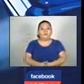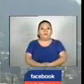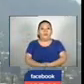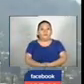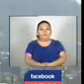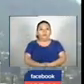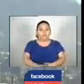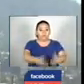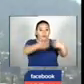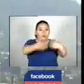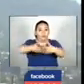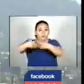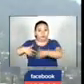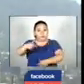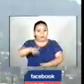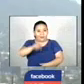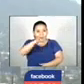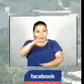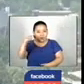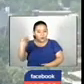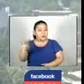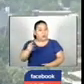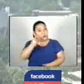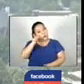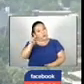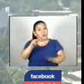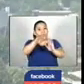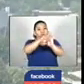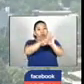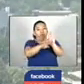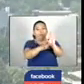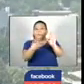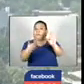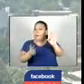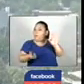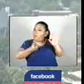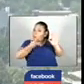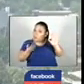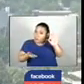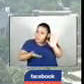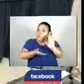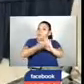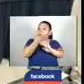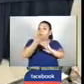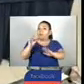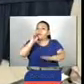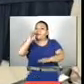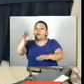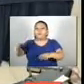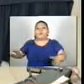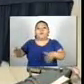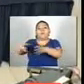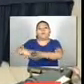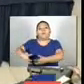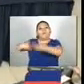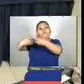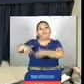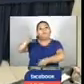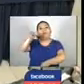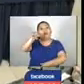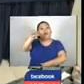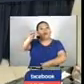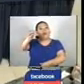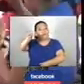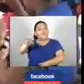El sector industrial del país sigue mostrando cifras positivas en el crecimiento económico. Según la Asociación Salvadoreña de Industriales,